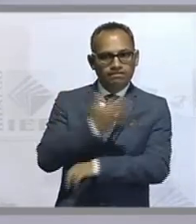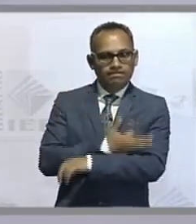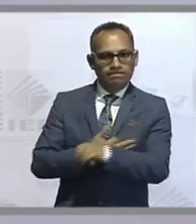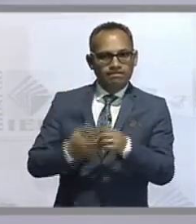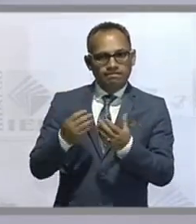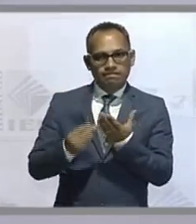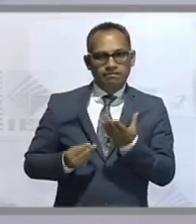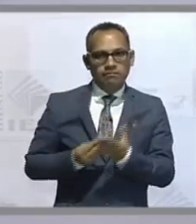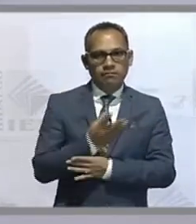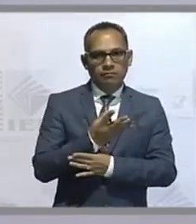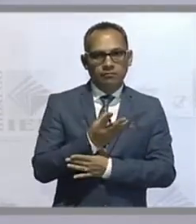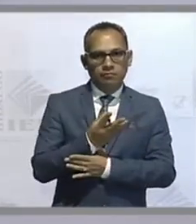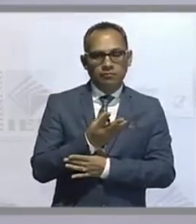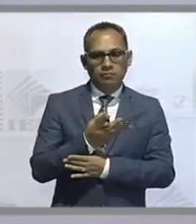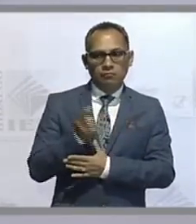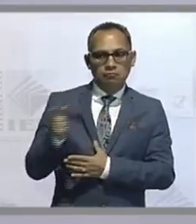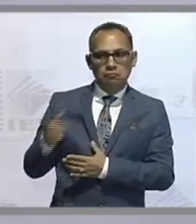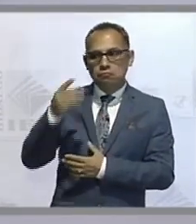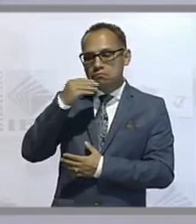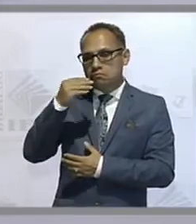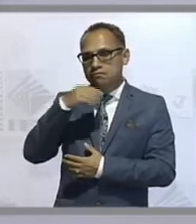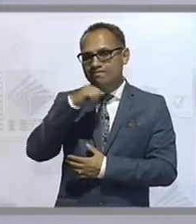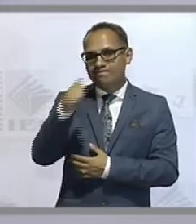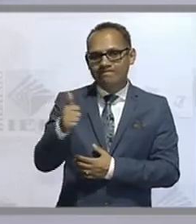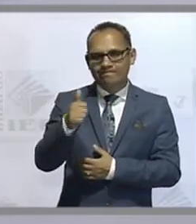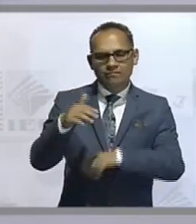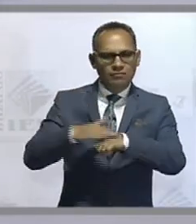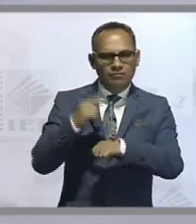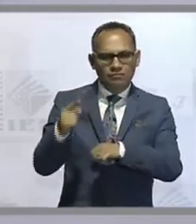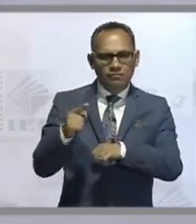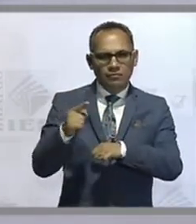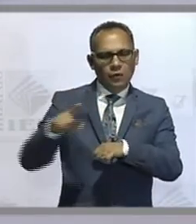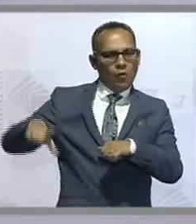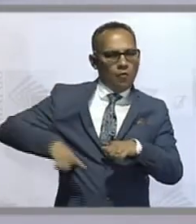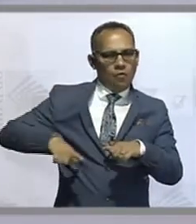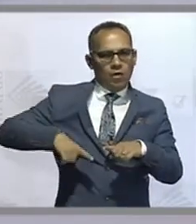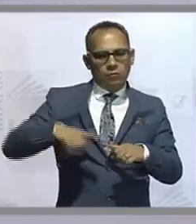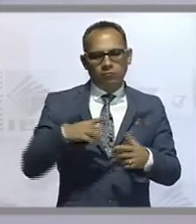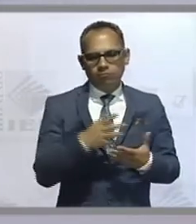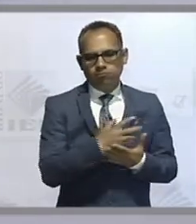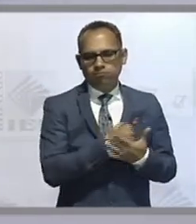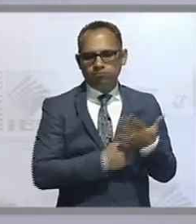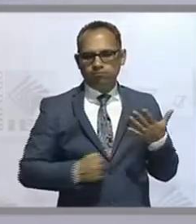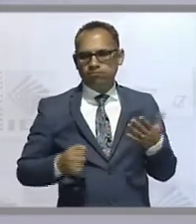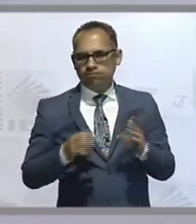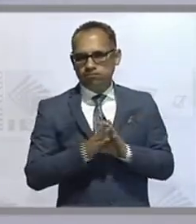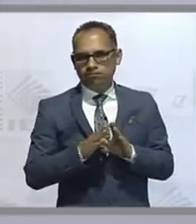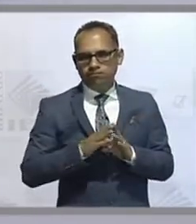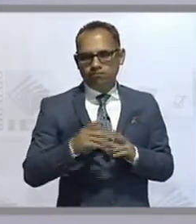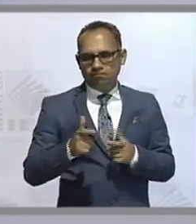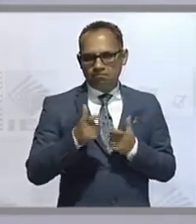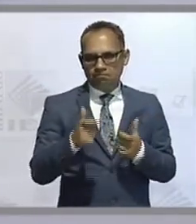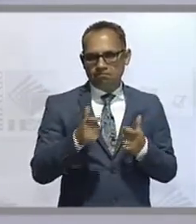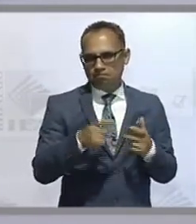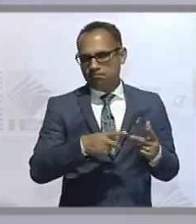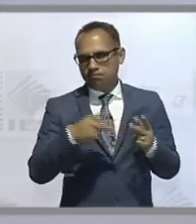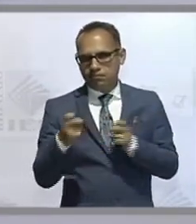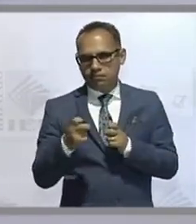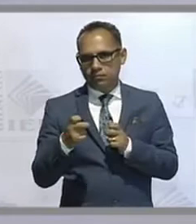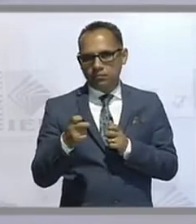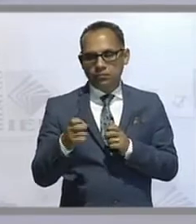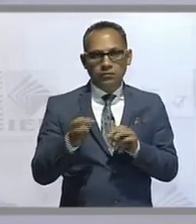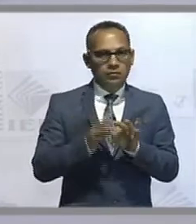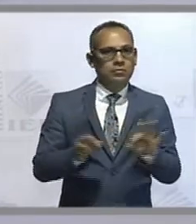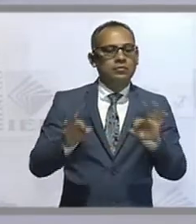ocurrir morena está pensando en cambiar todo este esquema de corrupción el